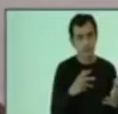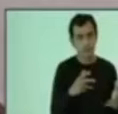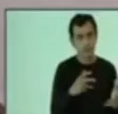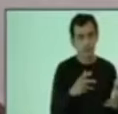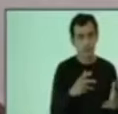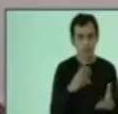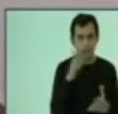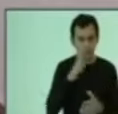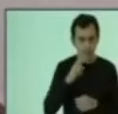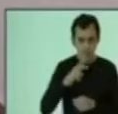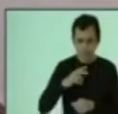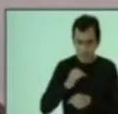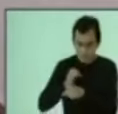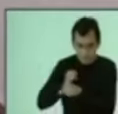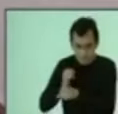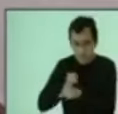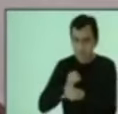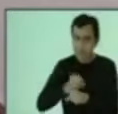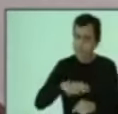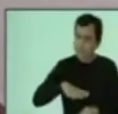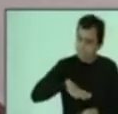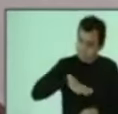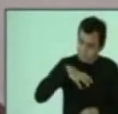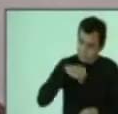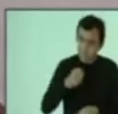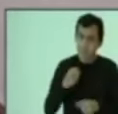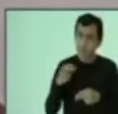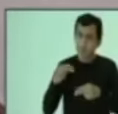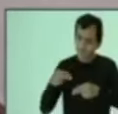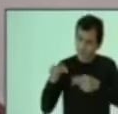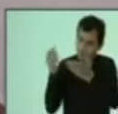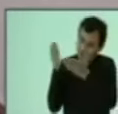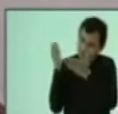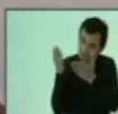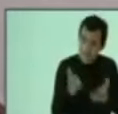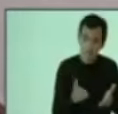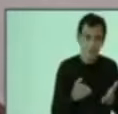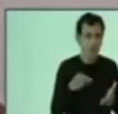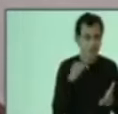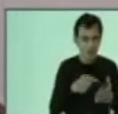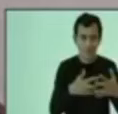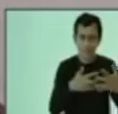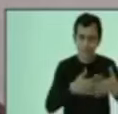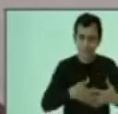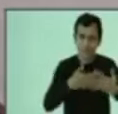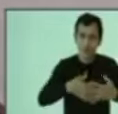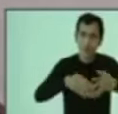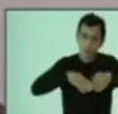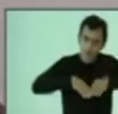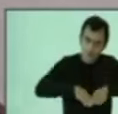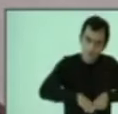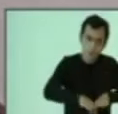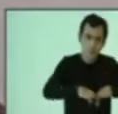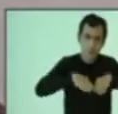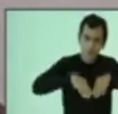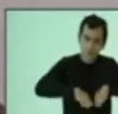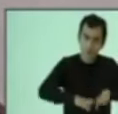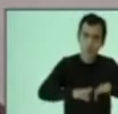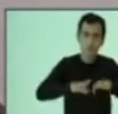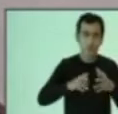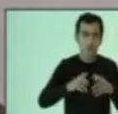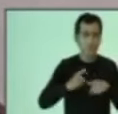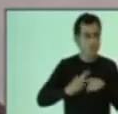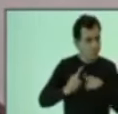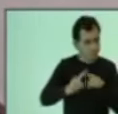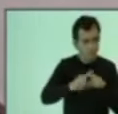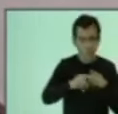vengan factorías, porque vengan empresas, para que instalen sus maquiladoras, para que instalen estas fuentes